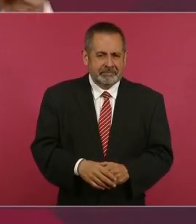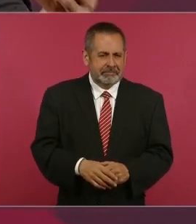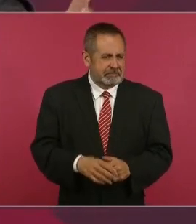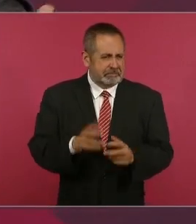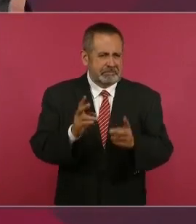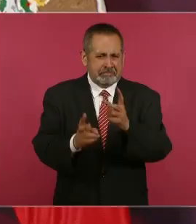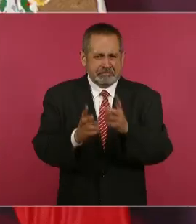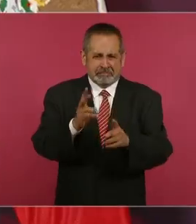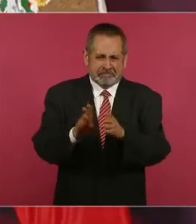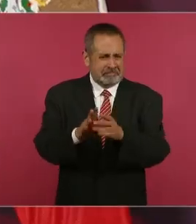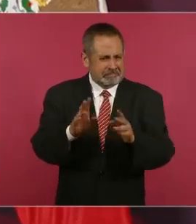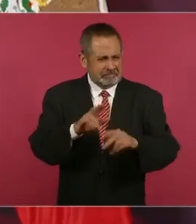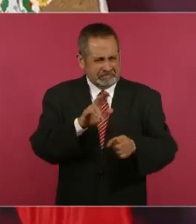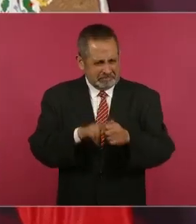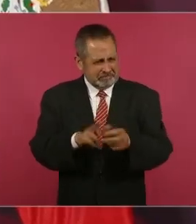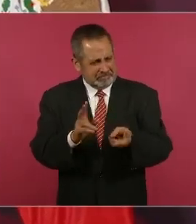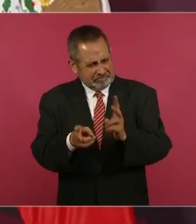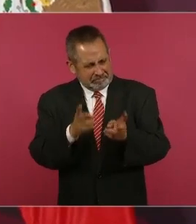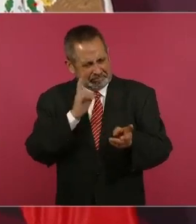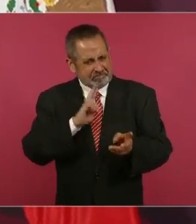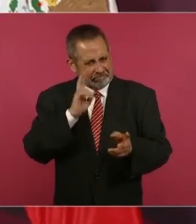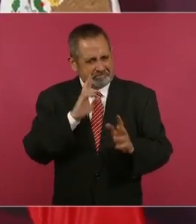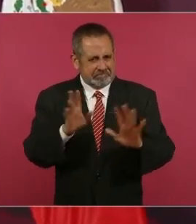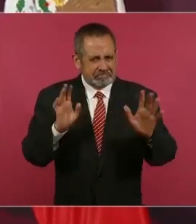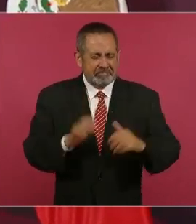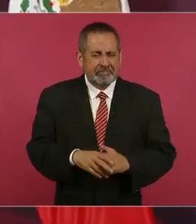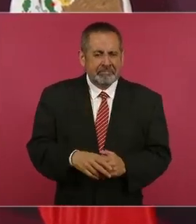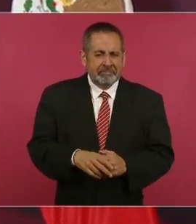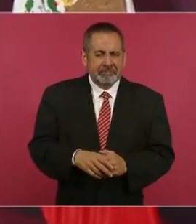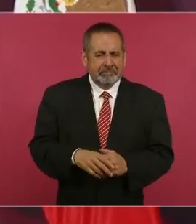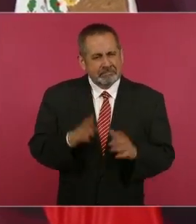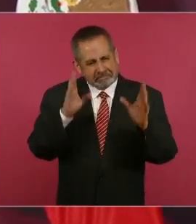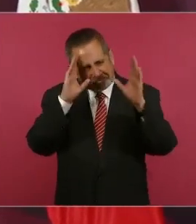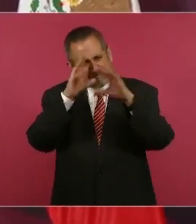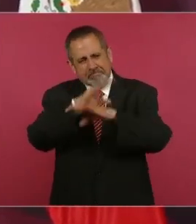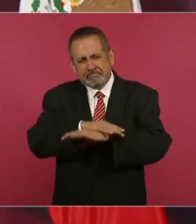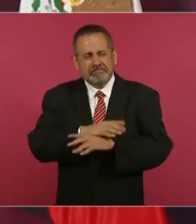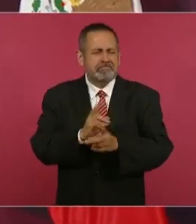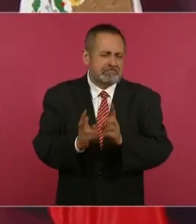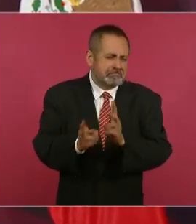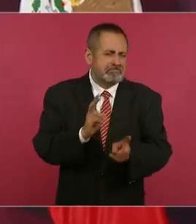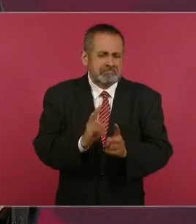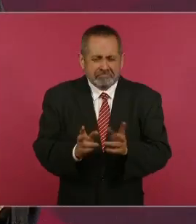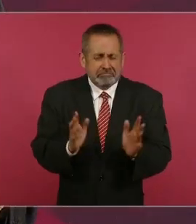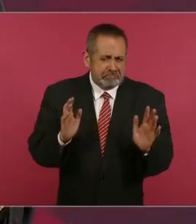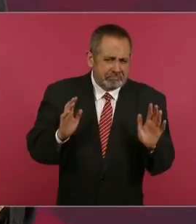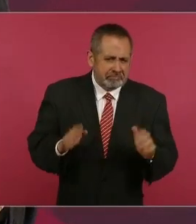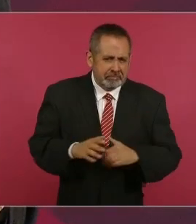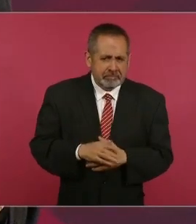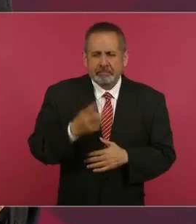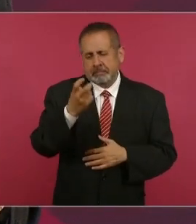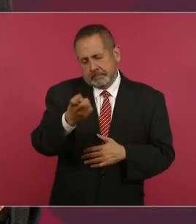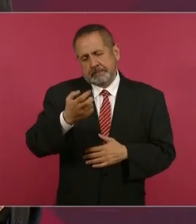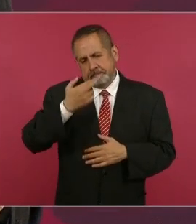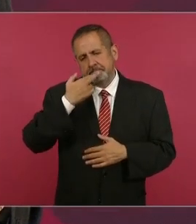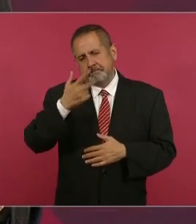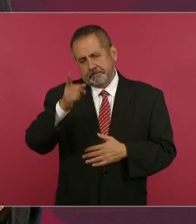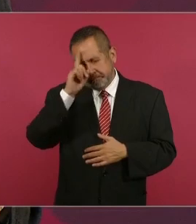vamos a platicar, vamos a reconciliarnos. Eso es lo